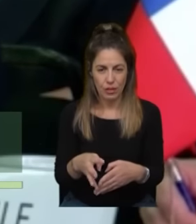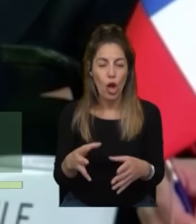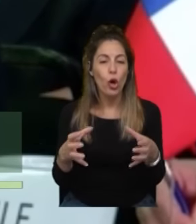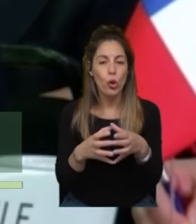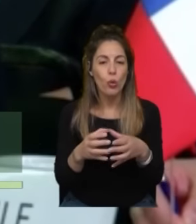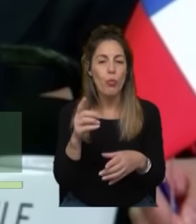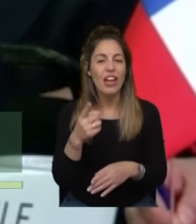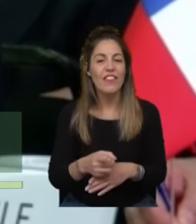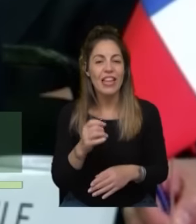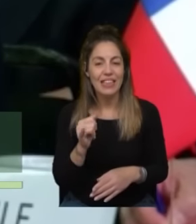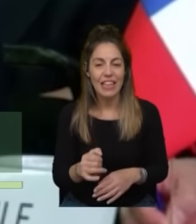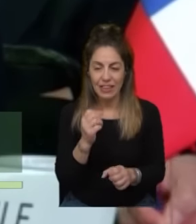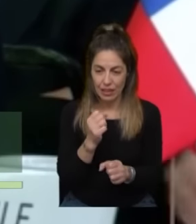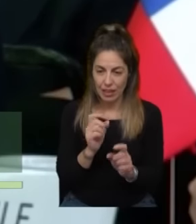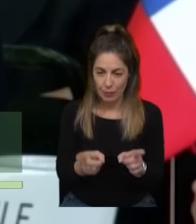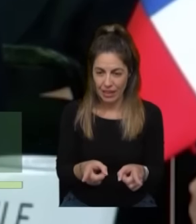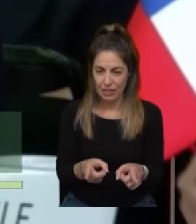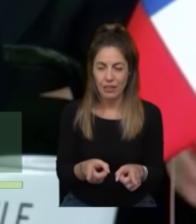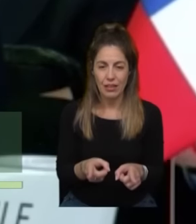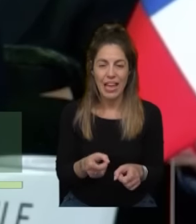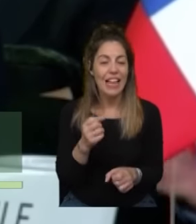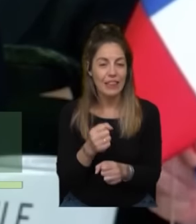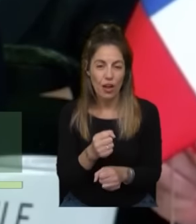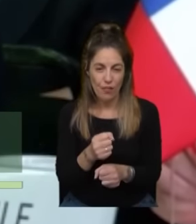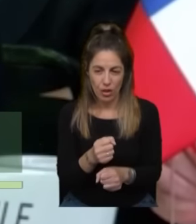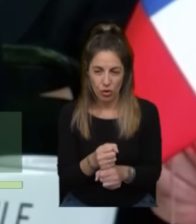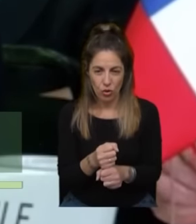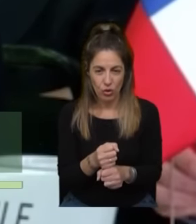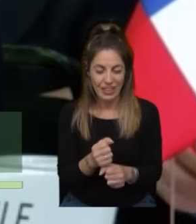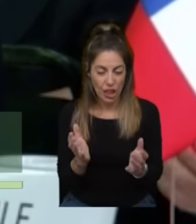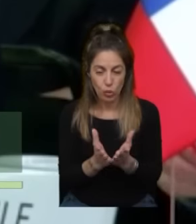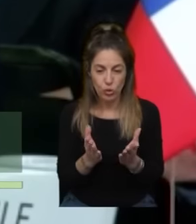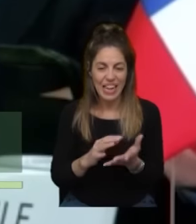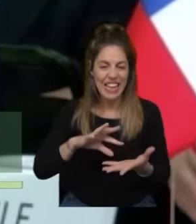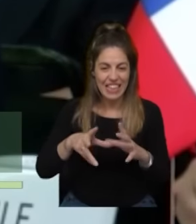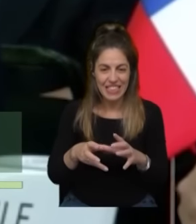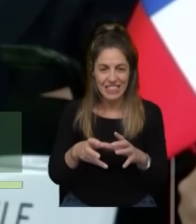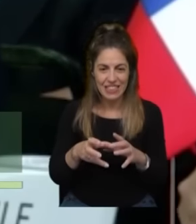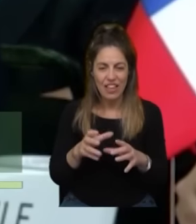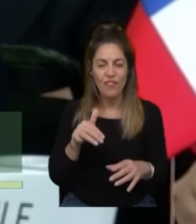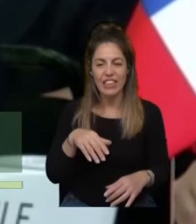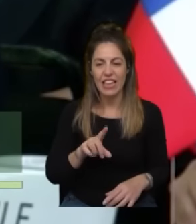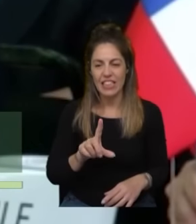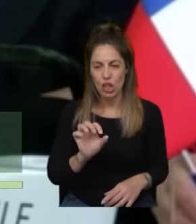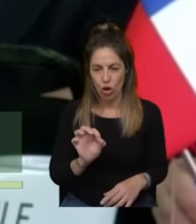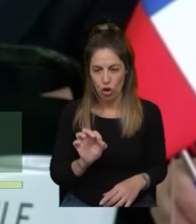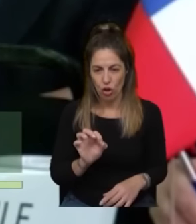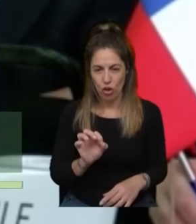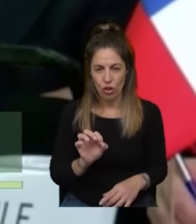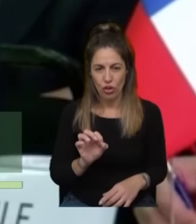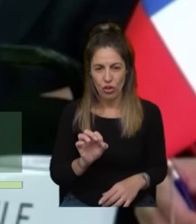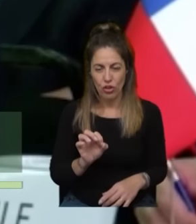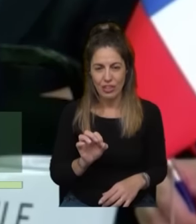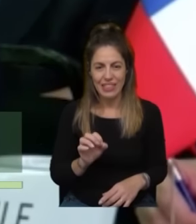Grupo que deberá tener también la tarea de estudiar la crisis del fentanilo y el